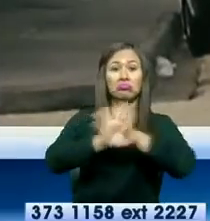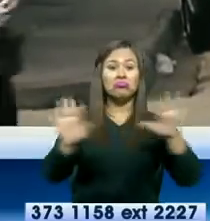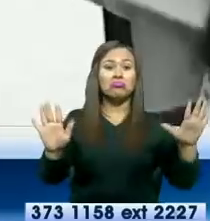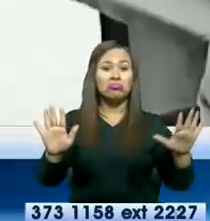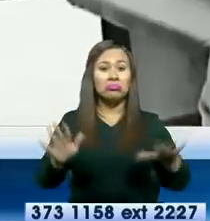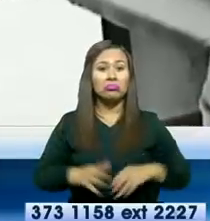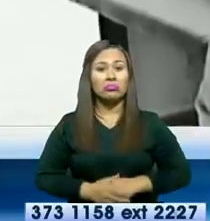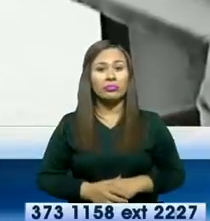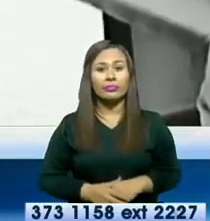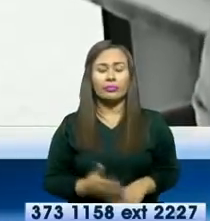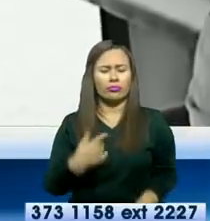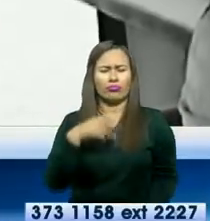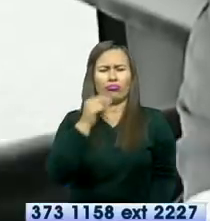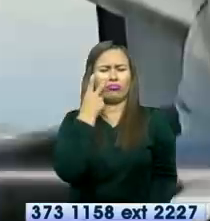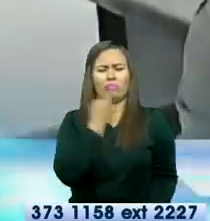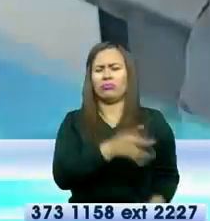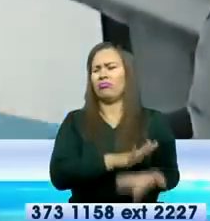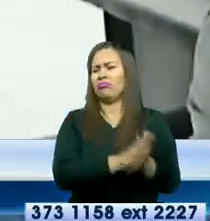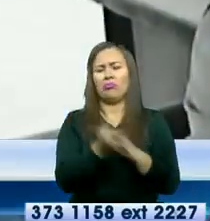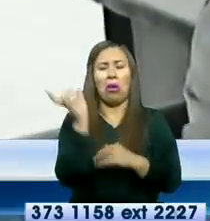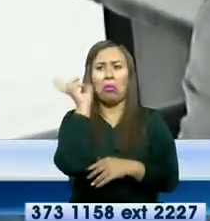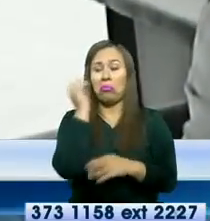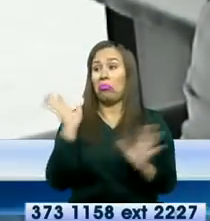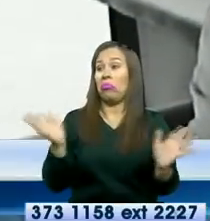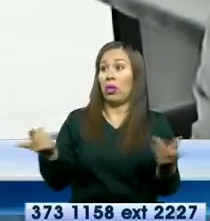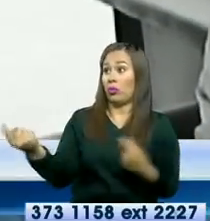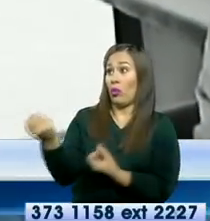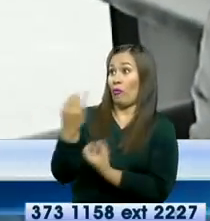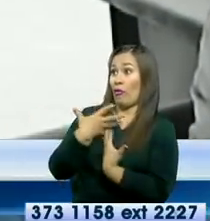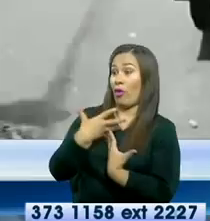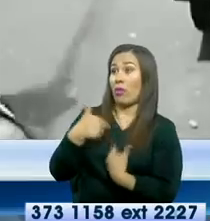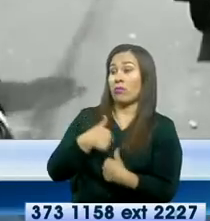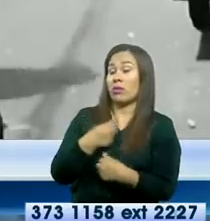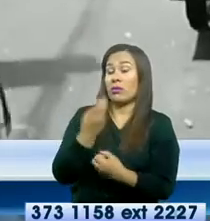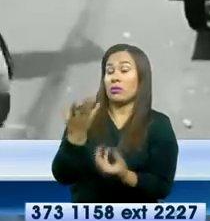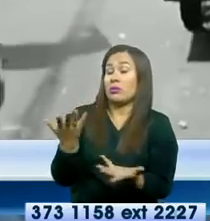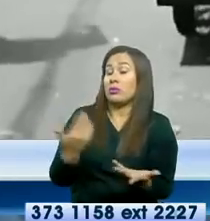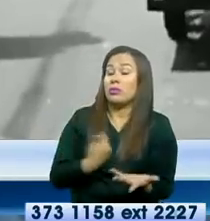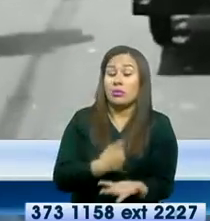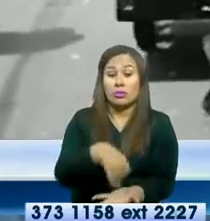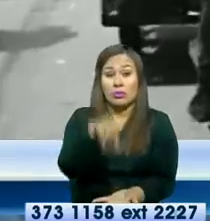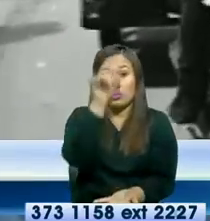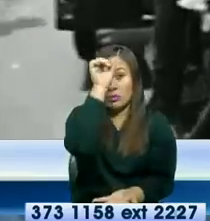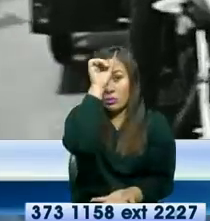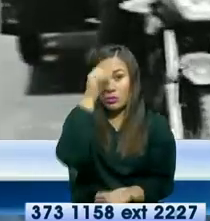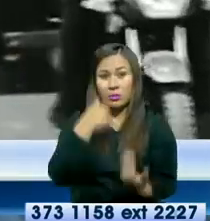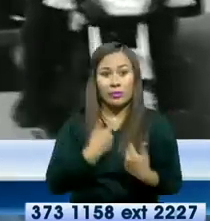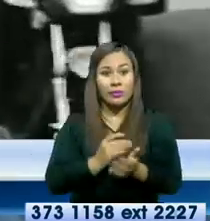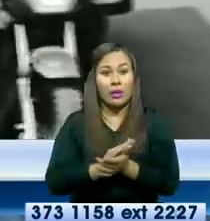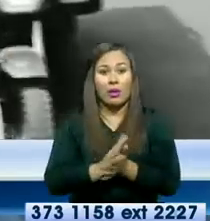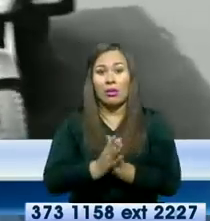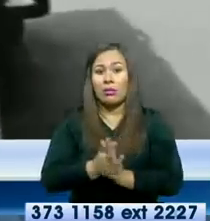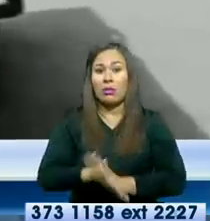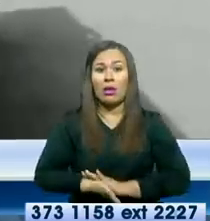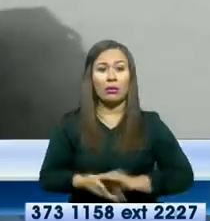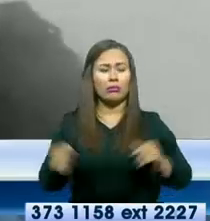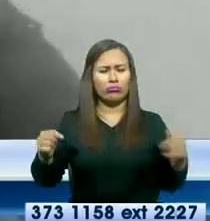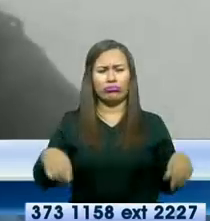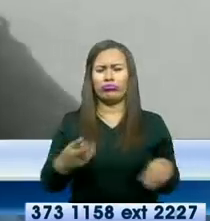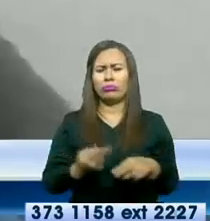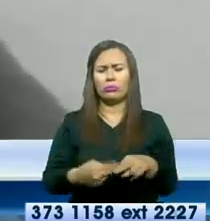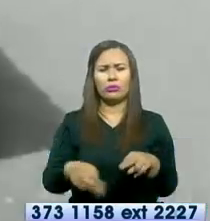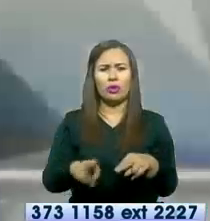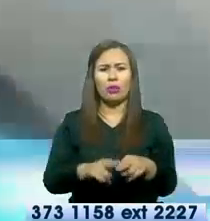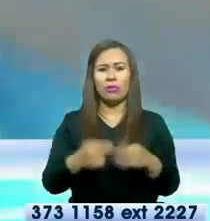ocurrido. No hemos escuchado. Recién ahorita usted que me está tocando el tema. Y aquí no ve, aquí eso es así abierto. Ella puede